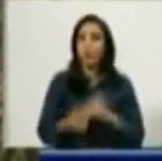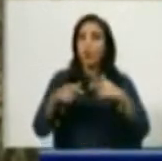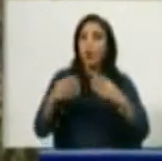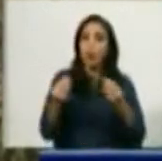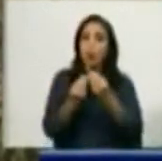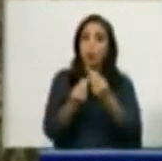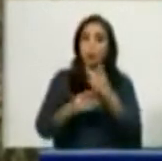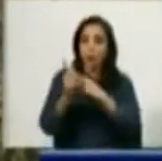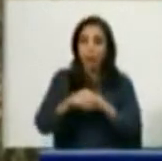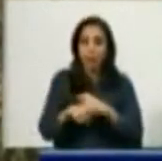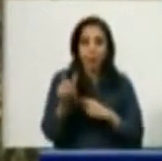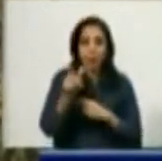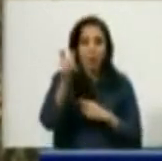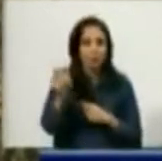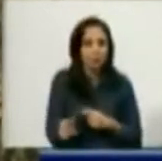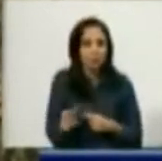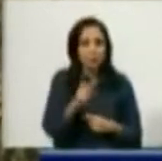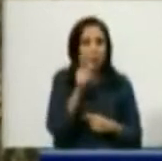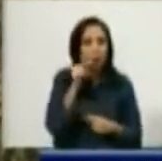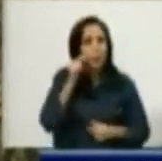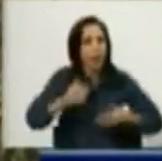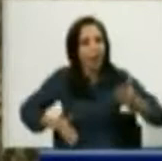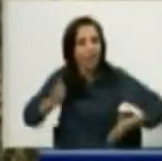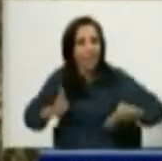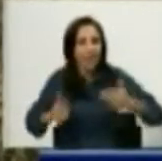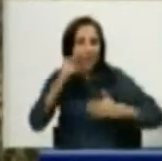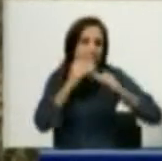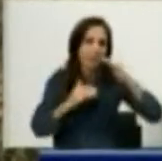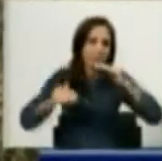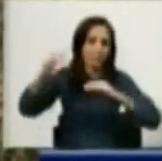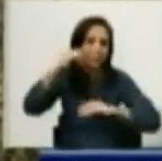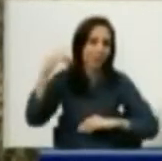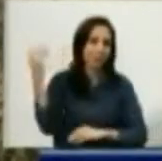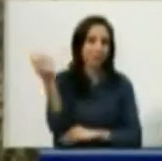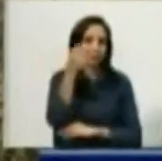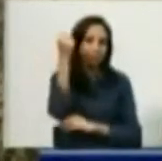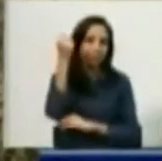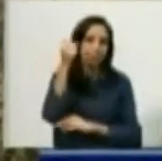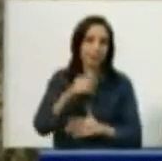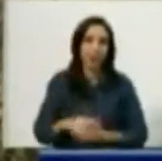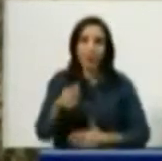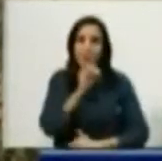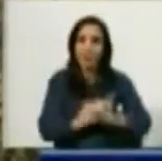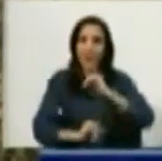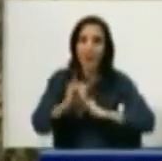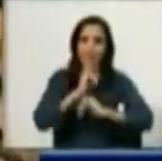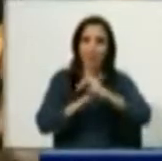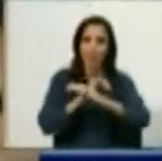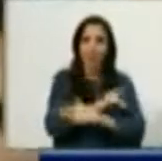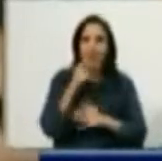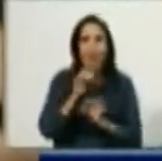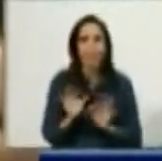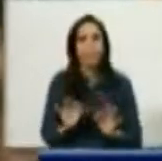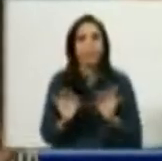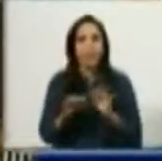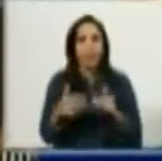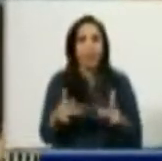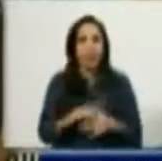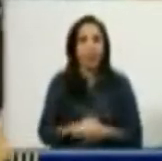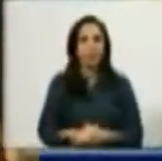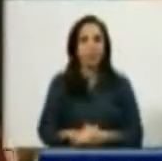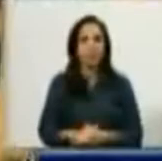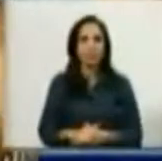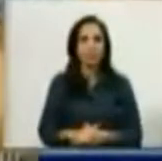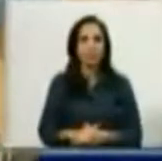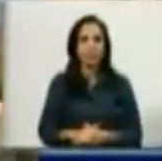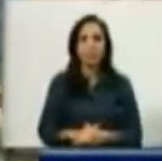gerson y calelón atleta de alto rendimiento internacional en la especial mira cuando ese